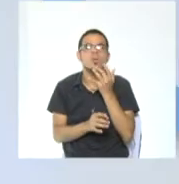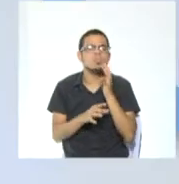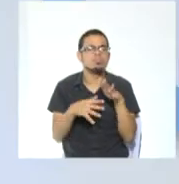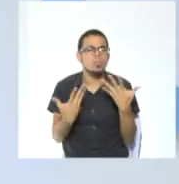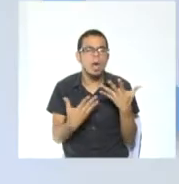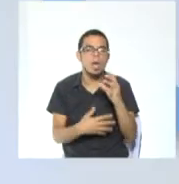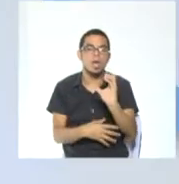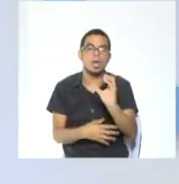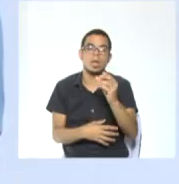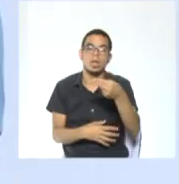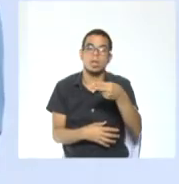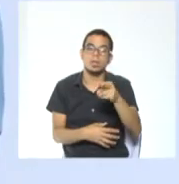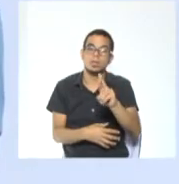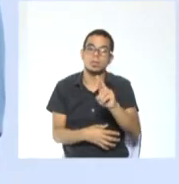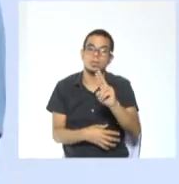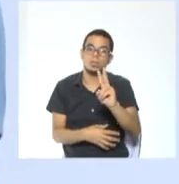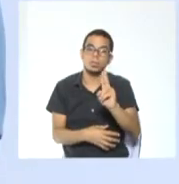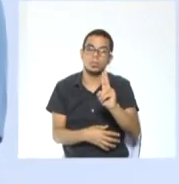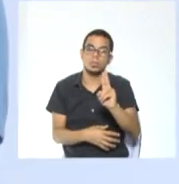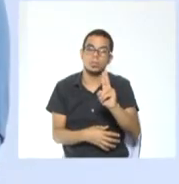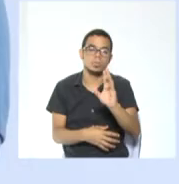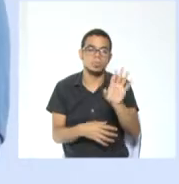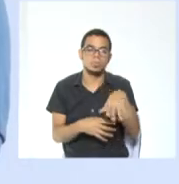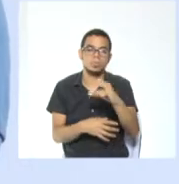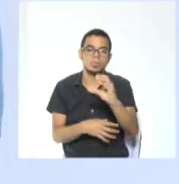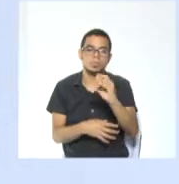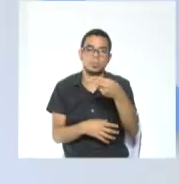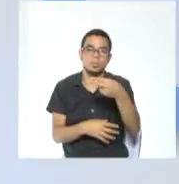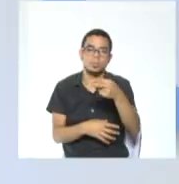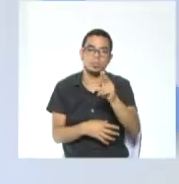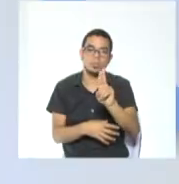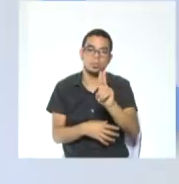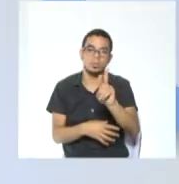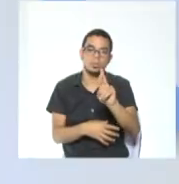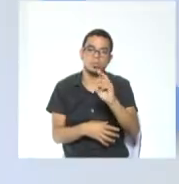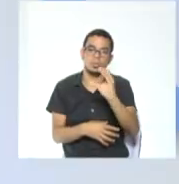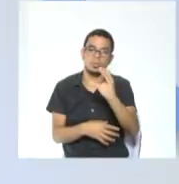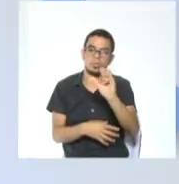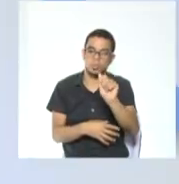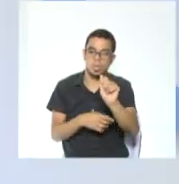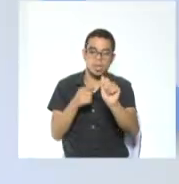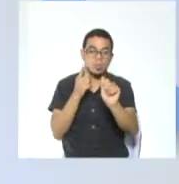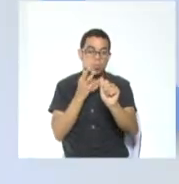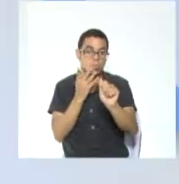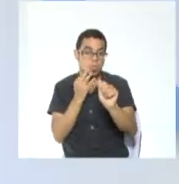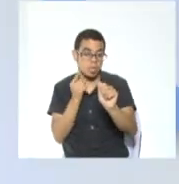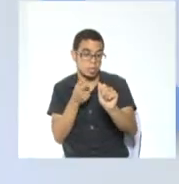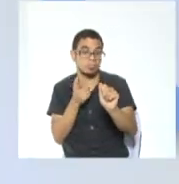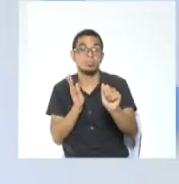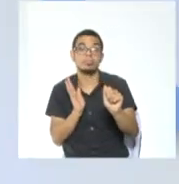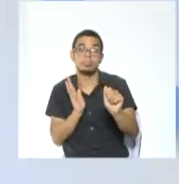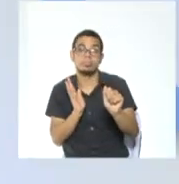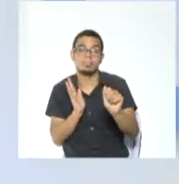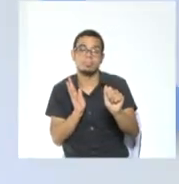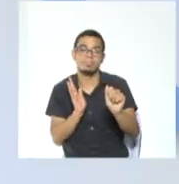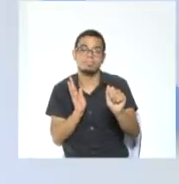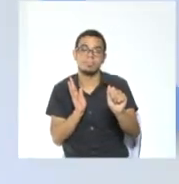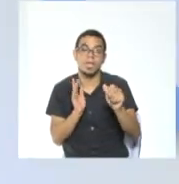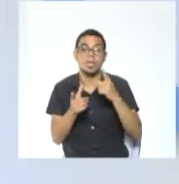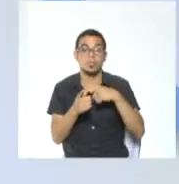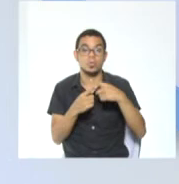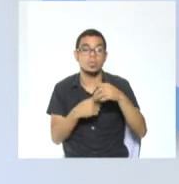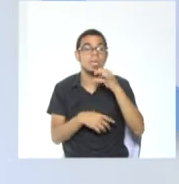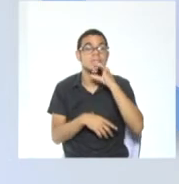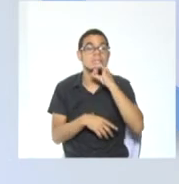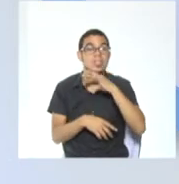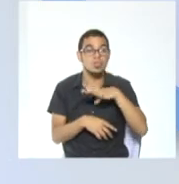leer, que es el fantasma de la churca. Por supuesto, y que las leyendas también van de generación